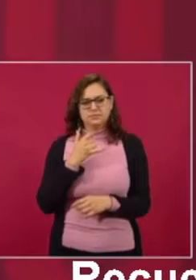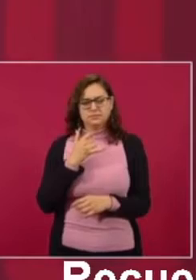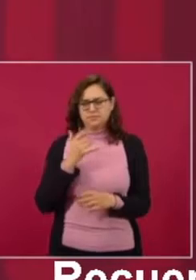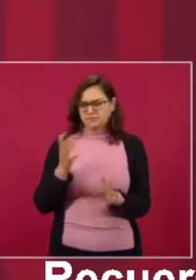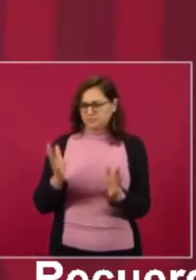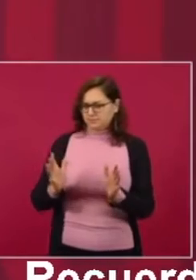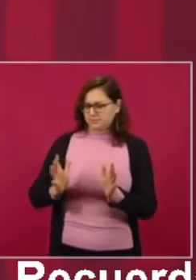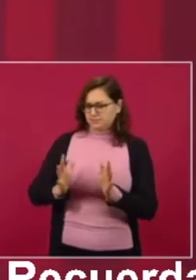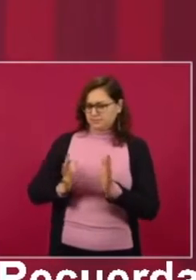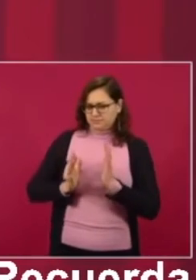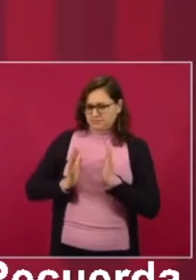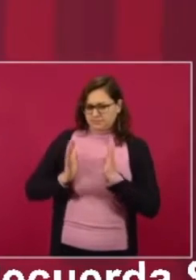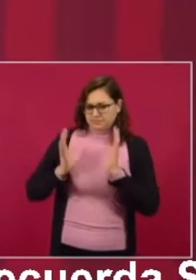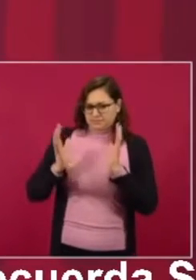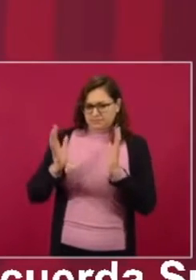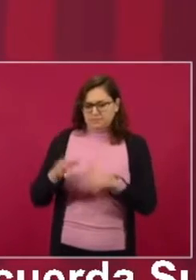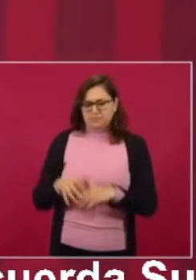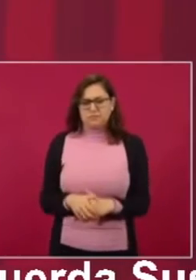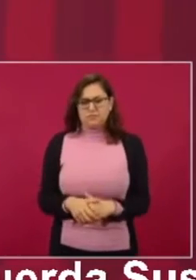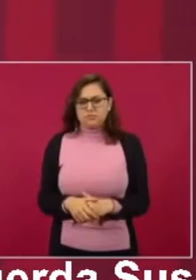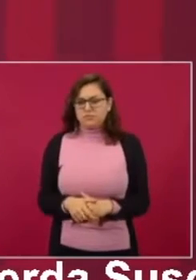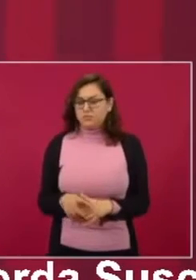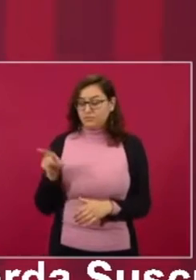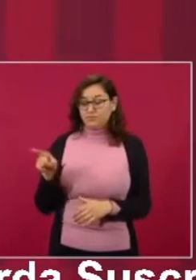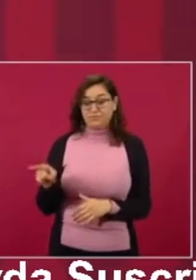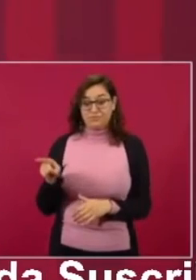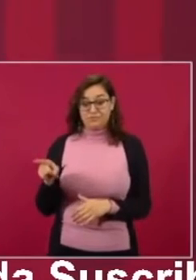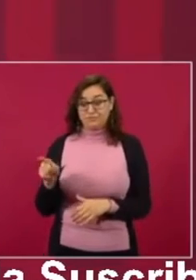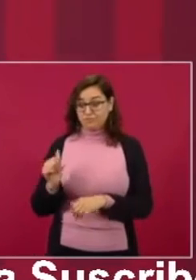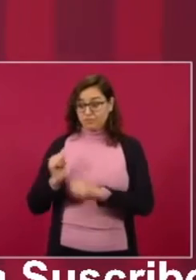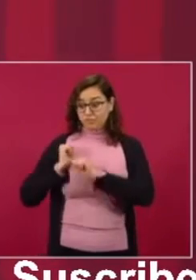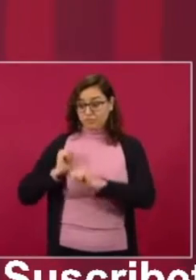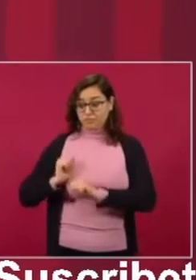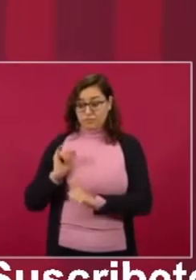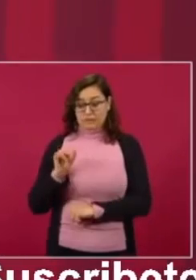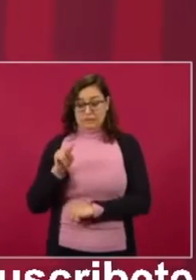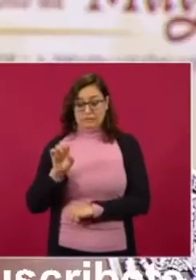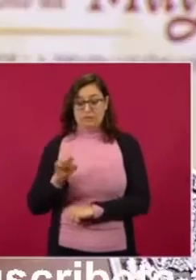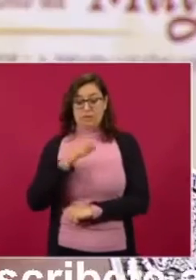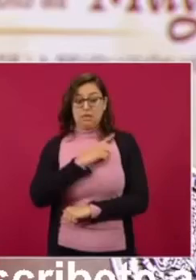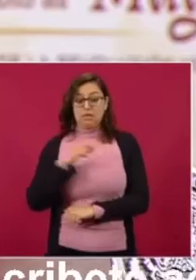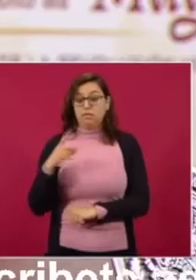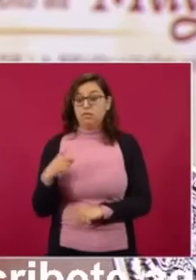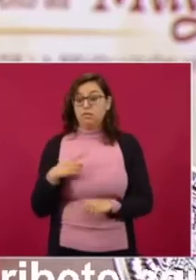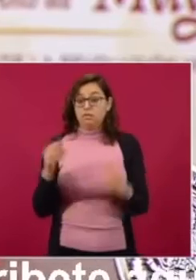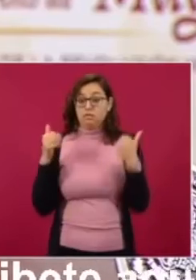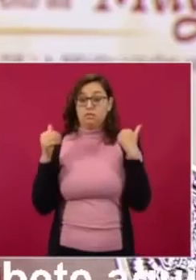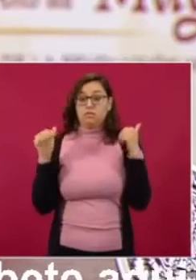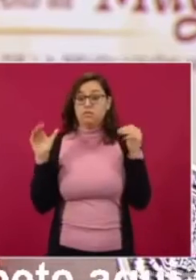cuando debería de ser una autoridad imparcial